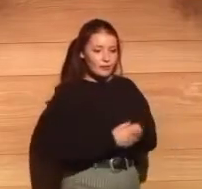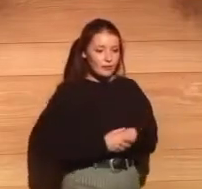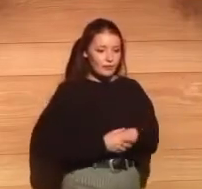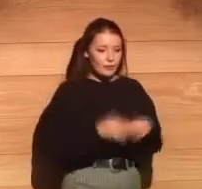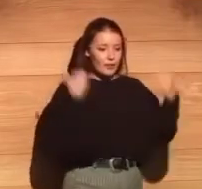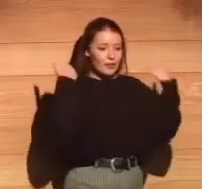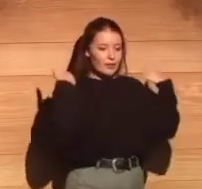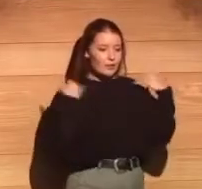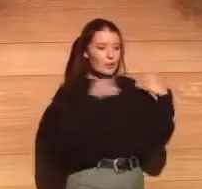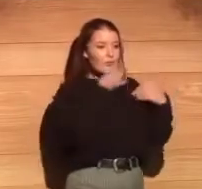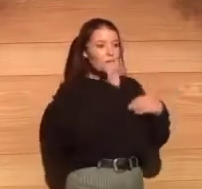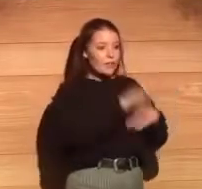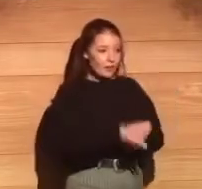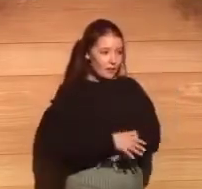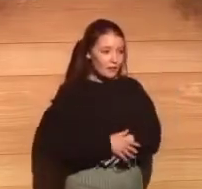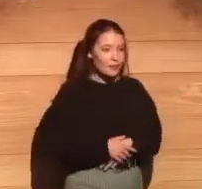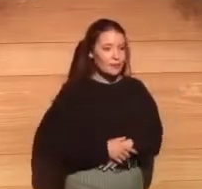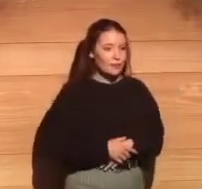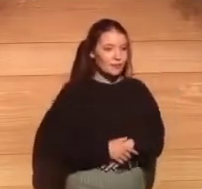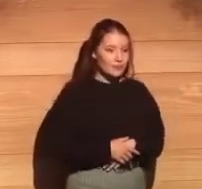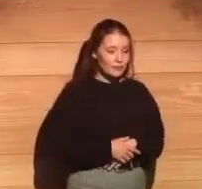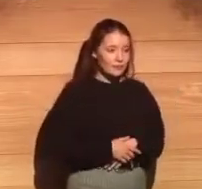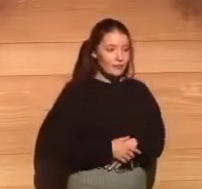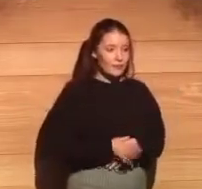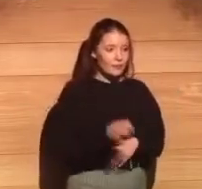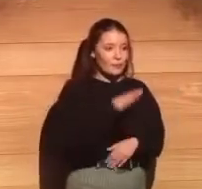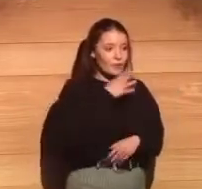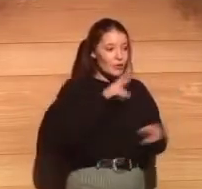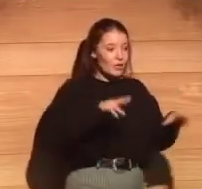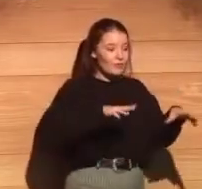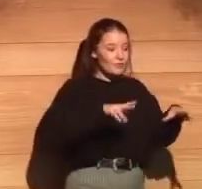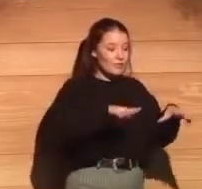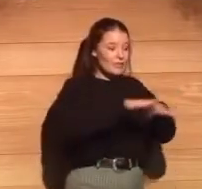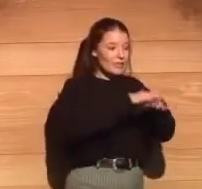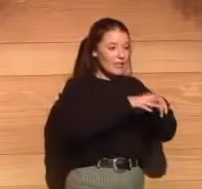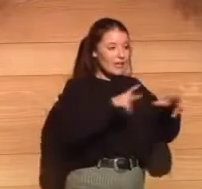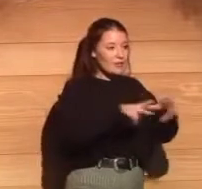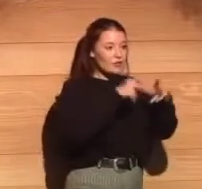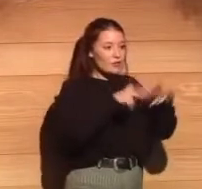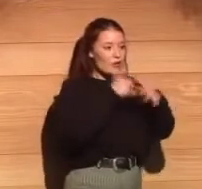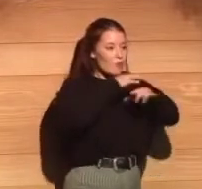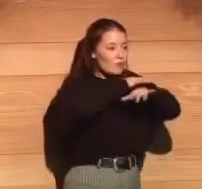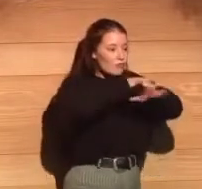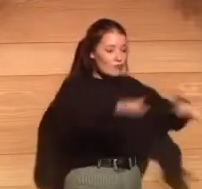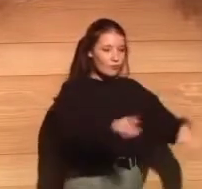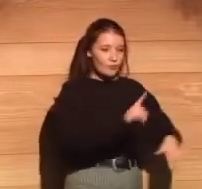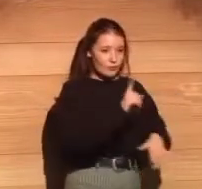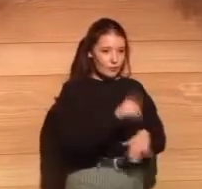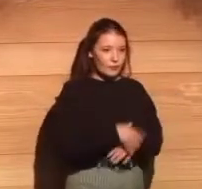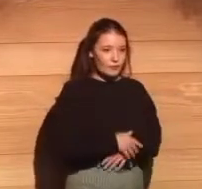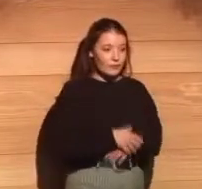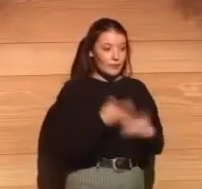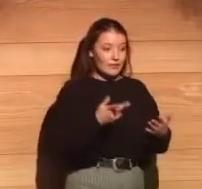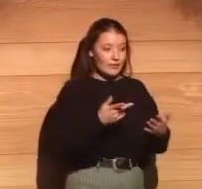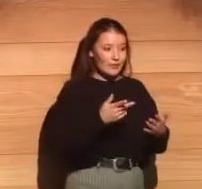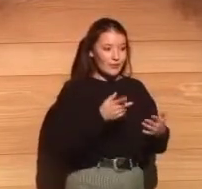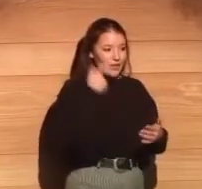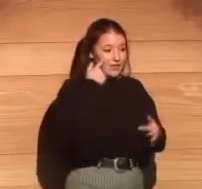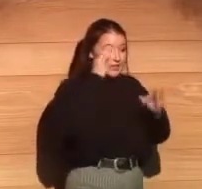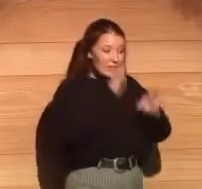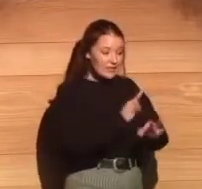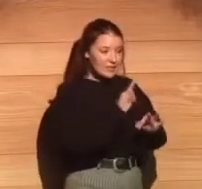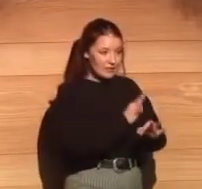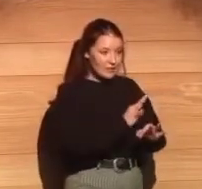que se publique o que se difunda en las redes sociales o que se lea de alguna forma. Porque ese es el gran riesgo que tenemos ahora mismo, Marta. Como